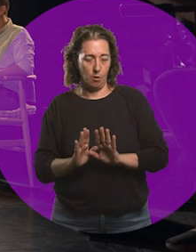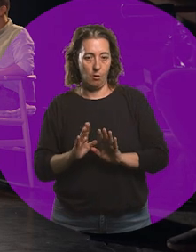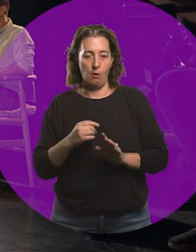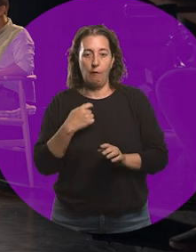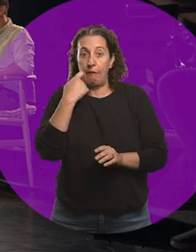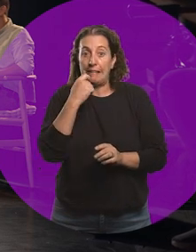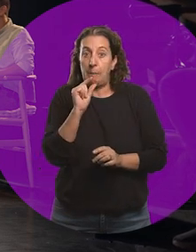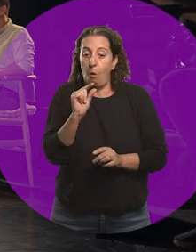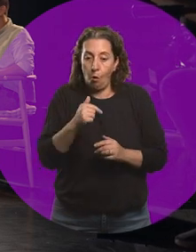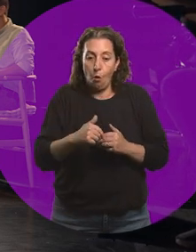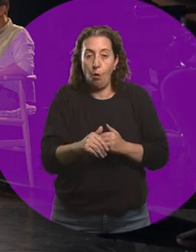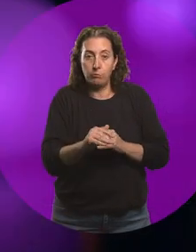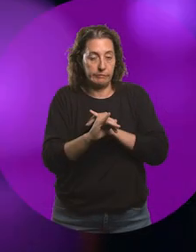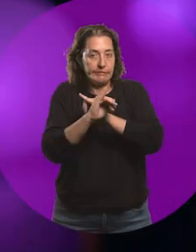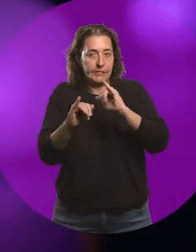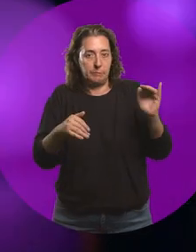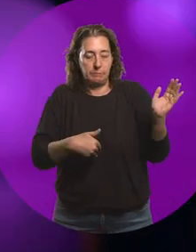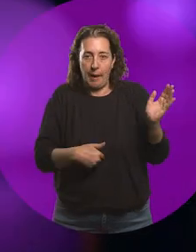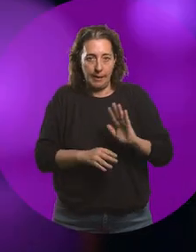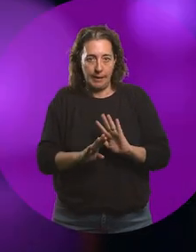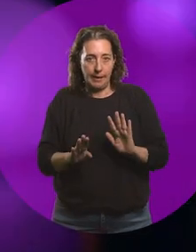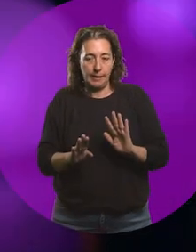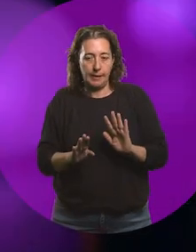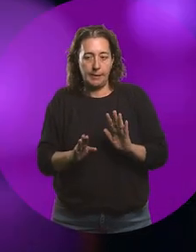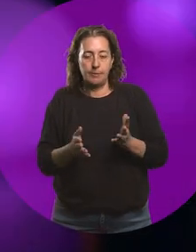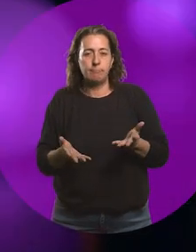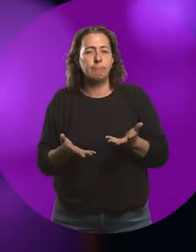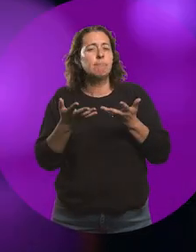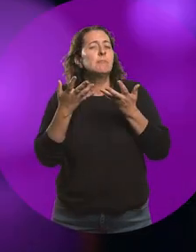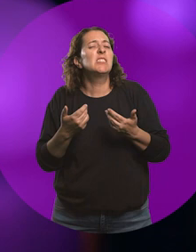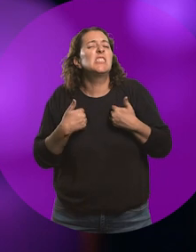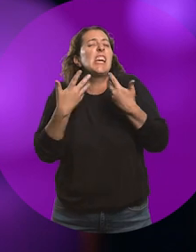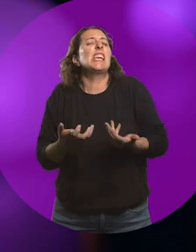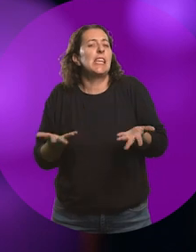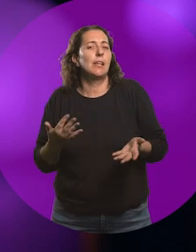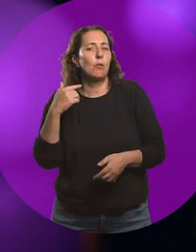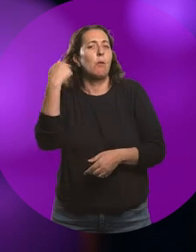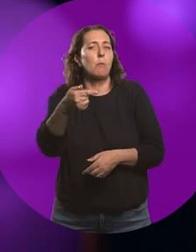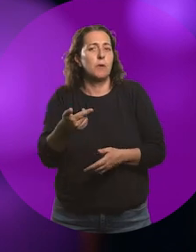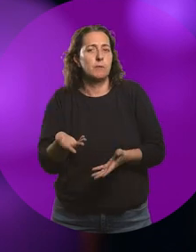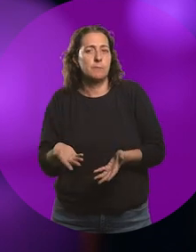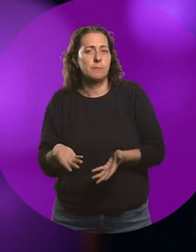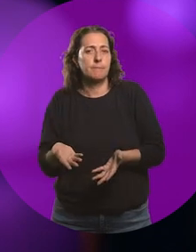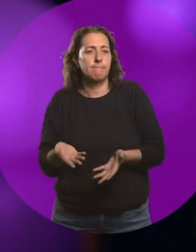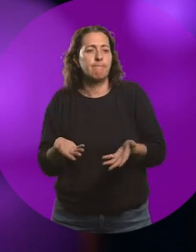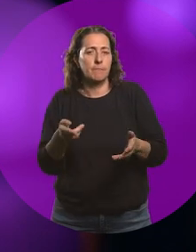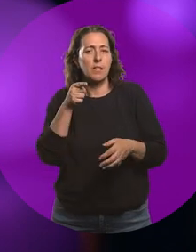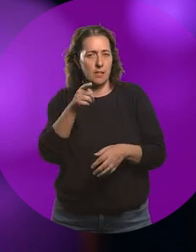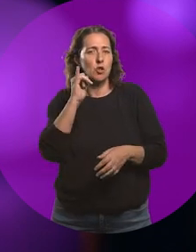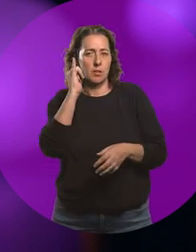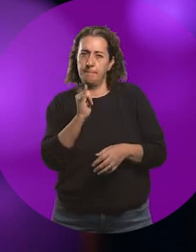plazo hasta que eso suceda, ¿qué quiero hacer después? Entonces, eso sí me